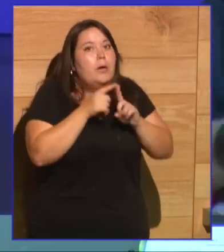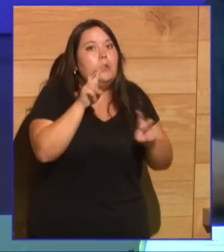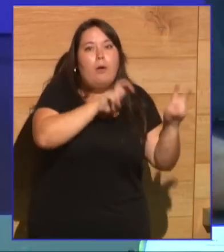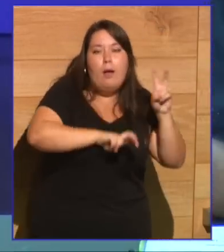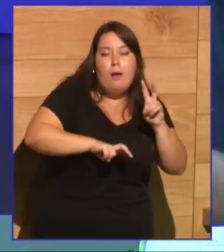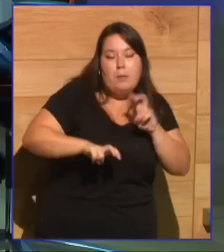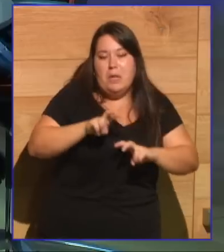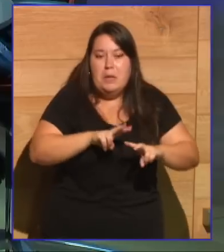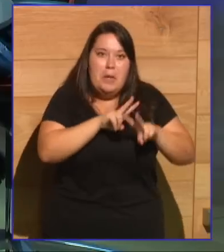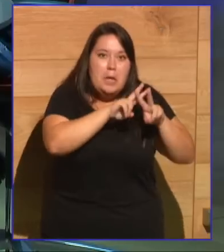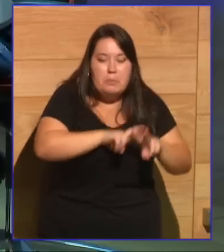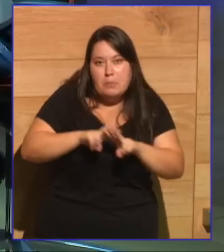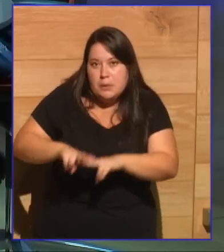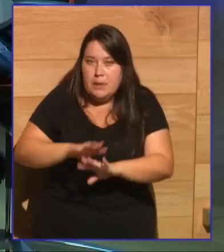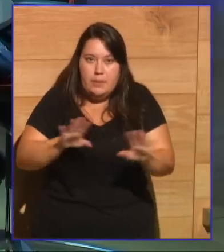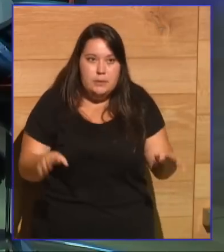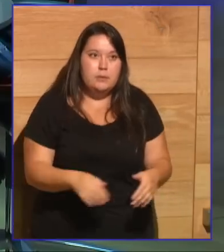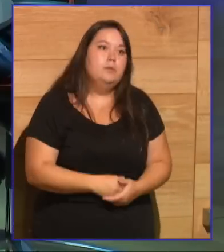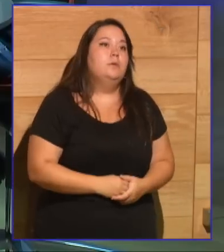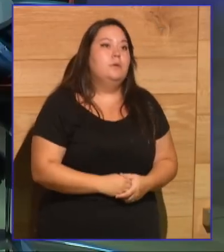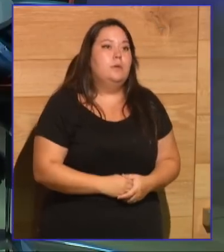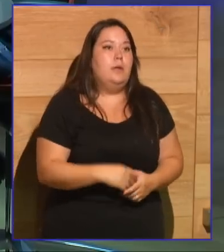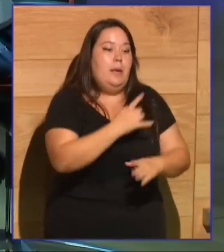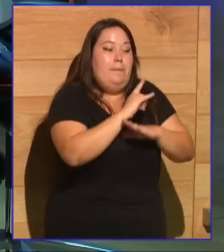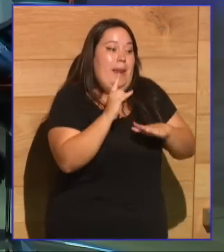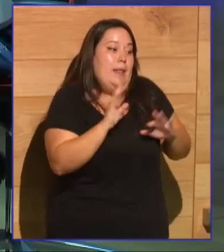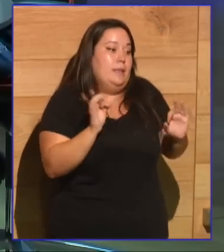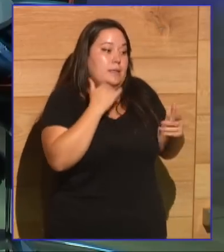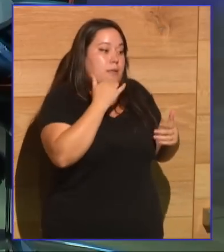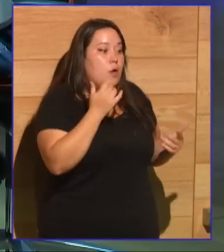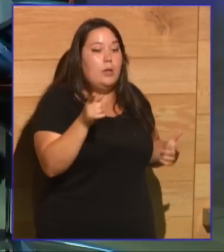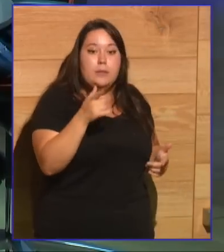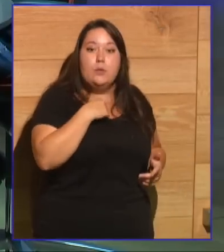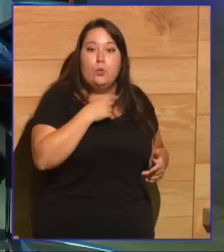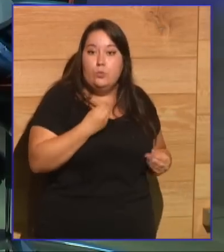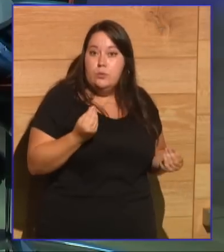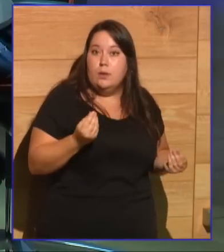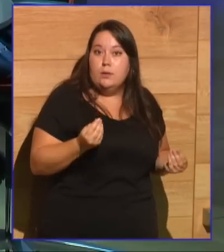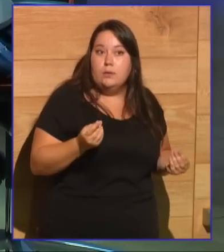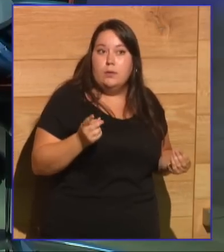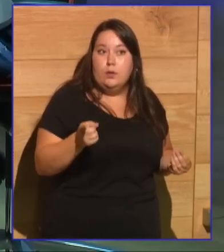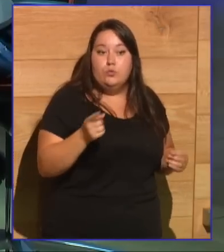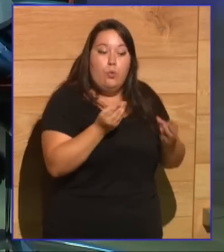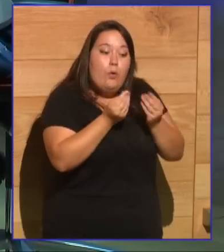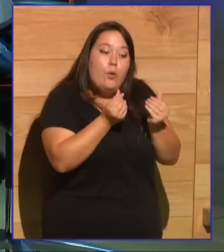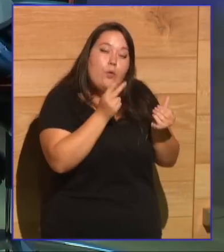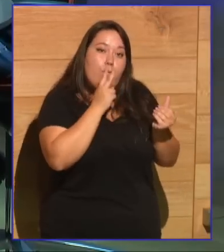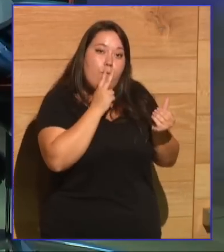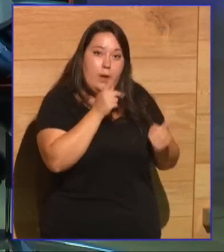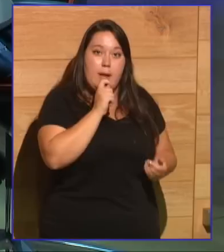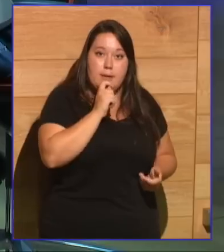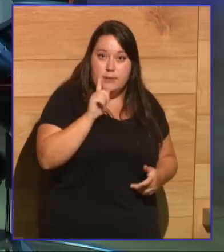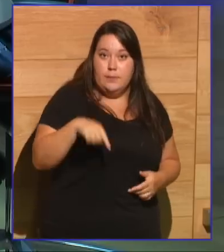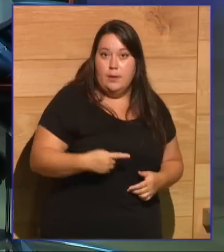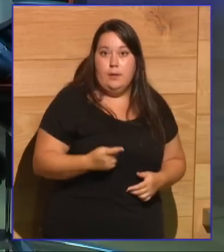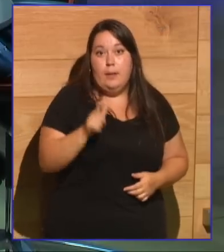javi la recolección de las plantas no es un indicativo de nada que decir esas plantas que a ti te gustan tanto que fumas enrolladas también hay